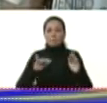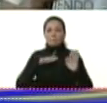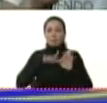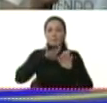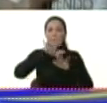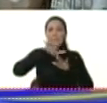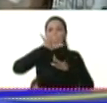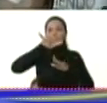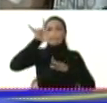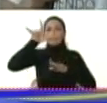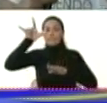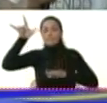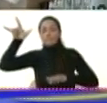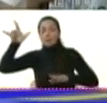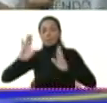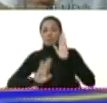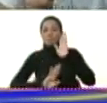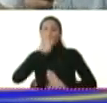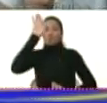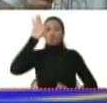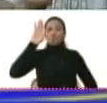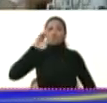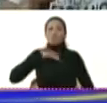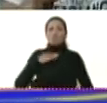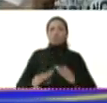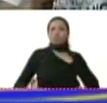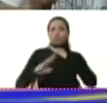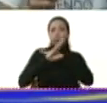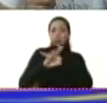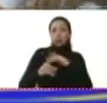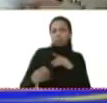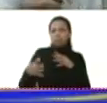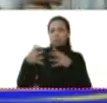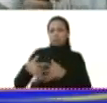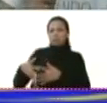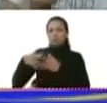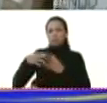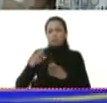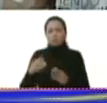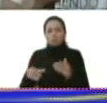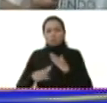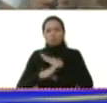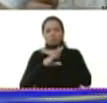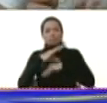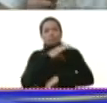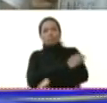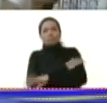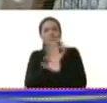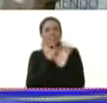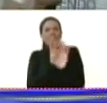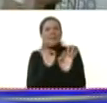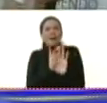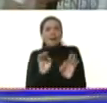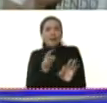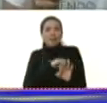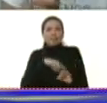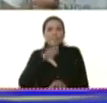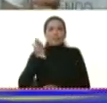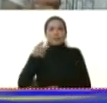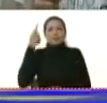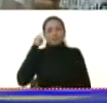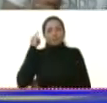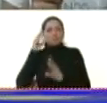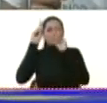este país no lo para ni Trump, ni lo paran los escuálidos, ni lo paran los pavosos. Este país ha